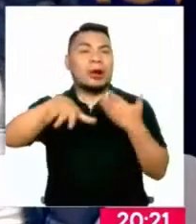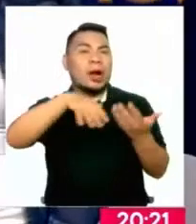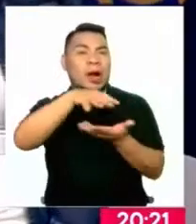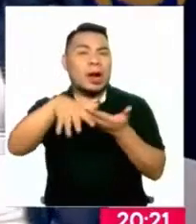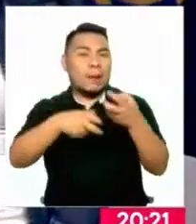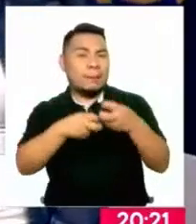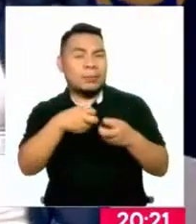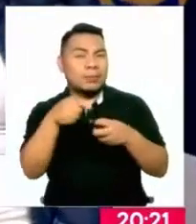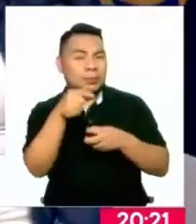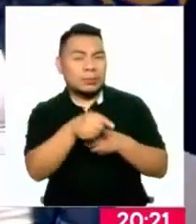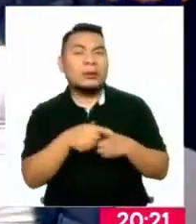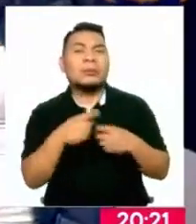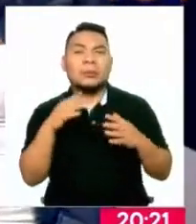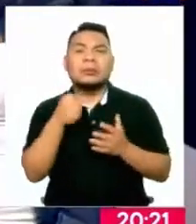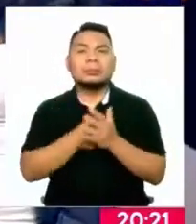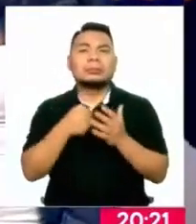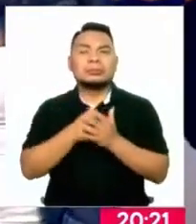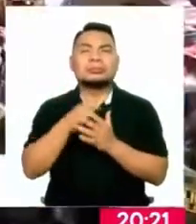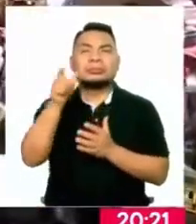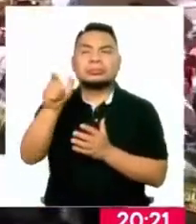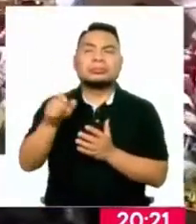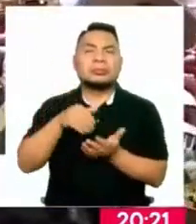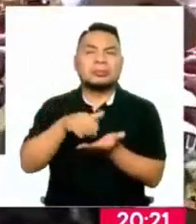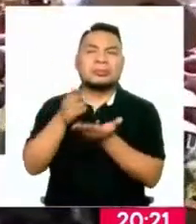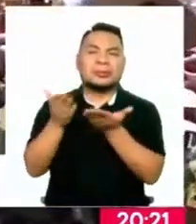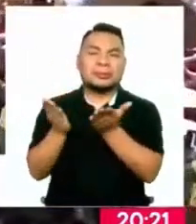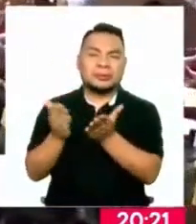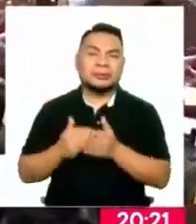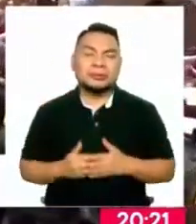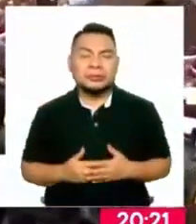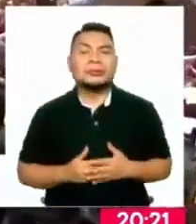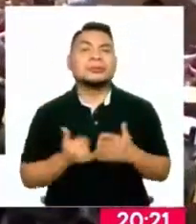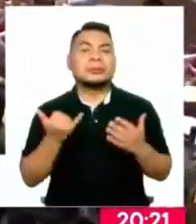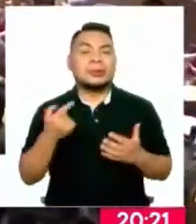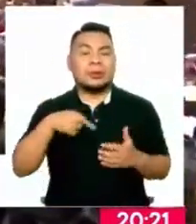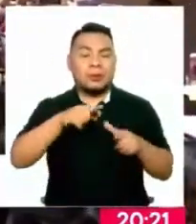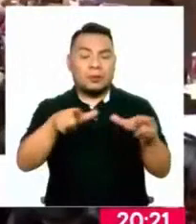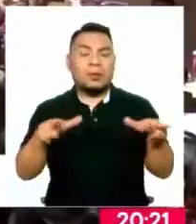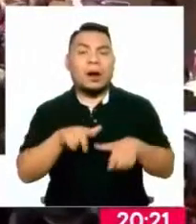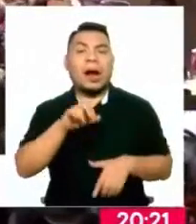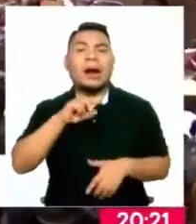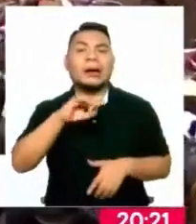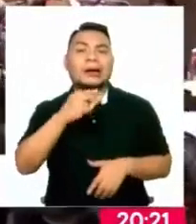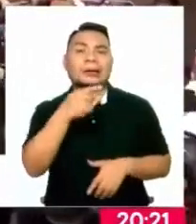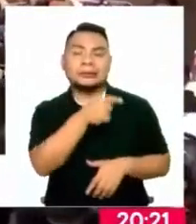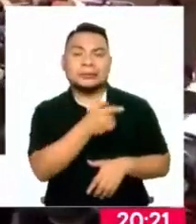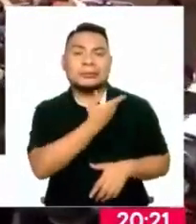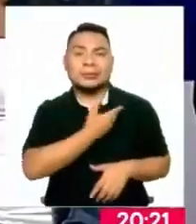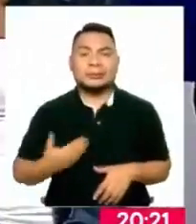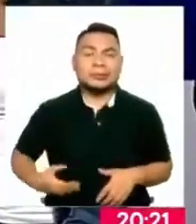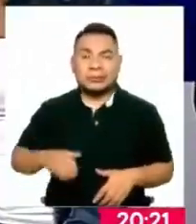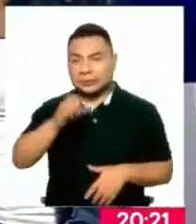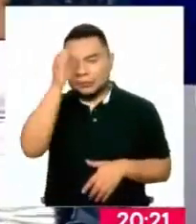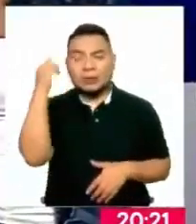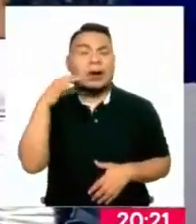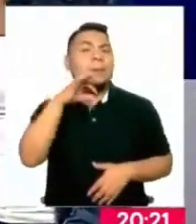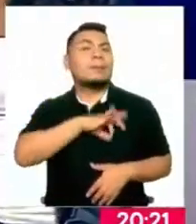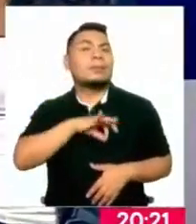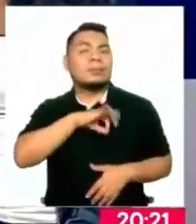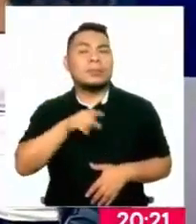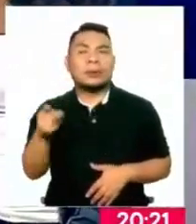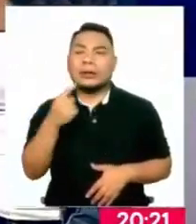Revuelto, ganancia de vacadores. Desde la región Ancash, el presidente de la República, Pedro Castillo, aprovechó